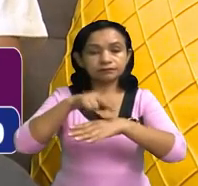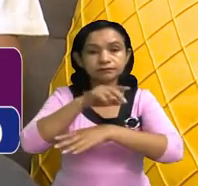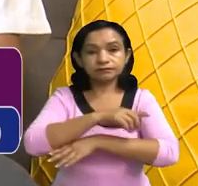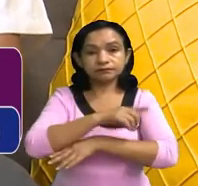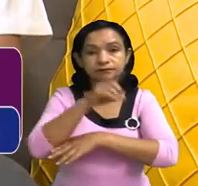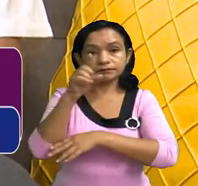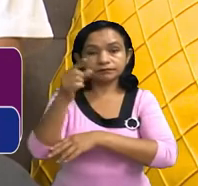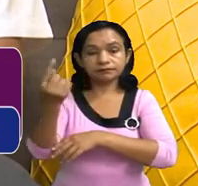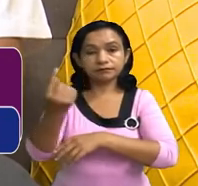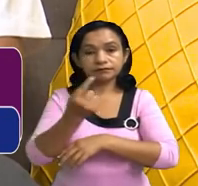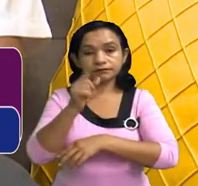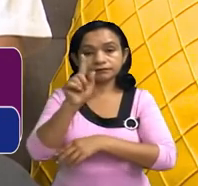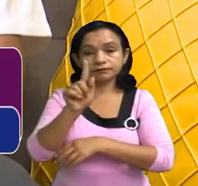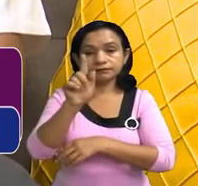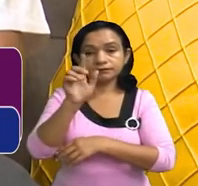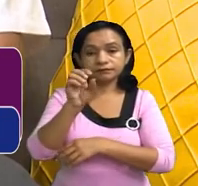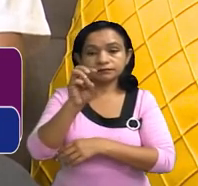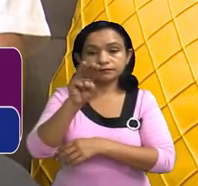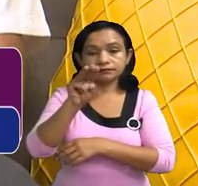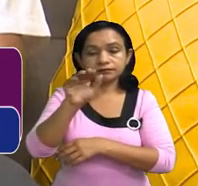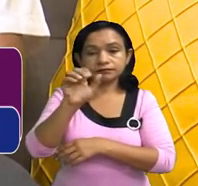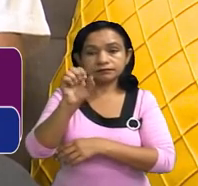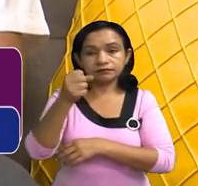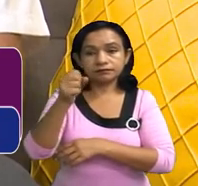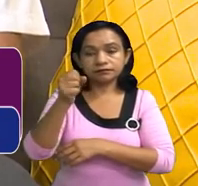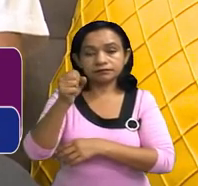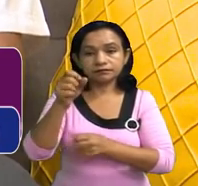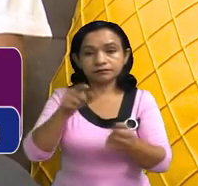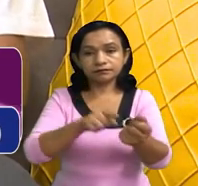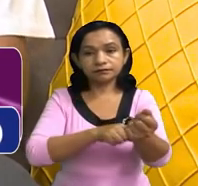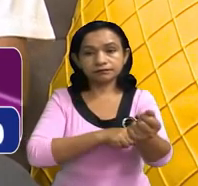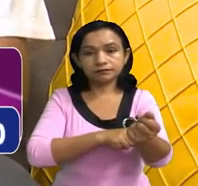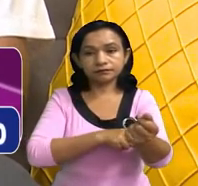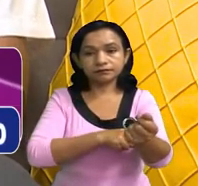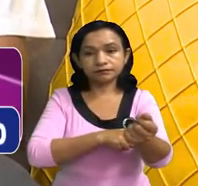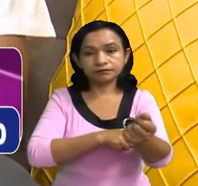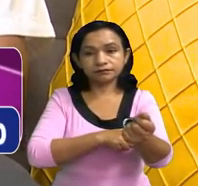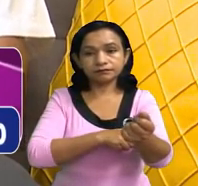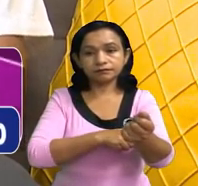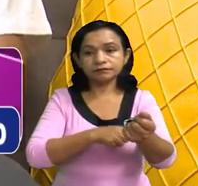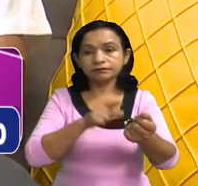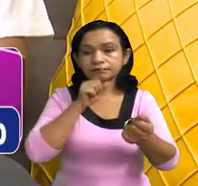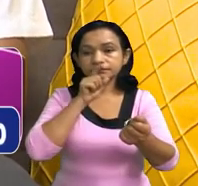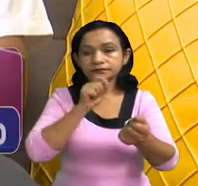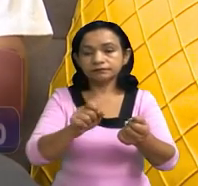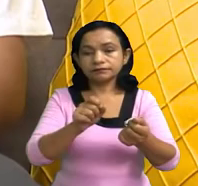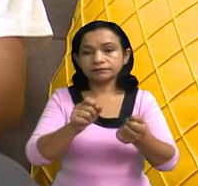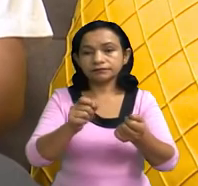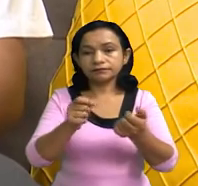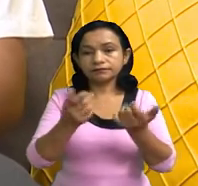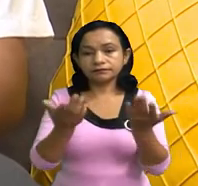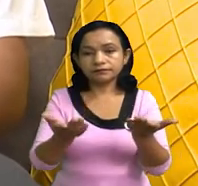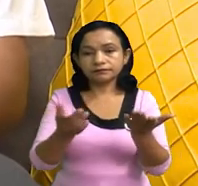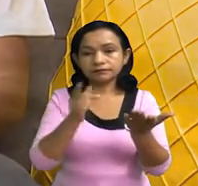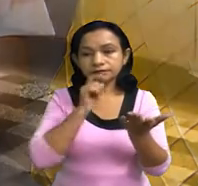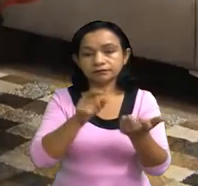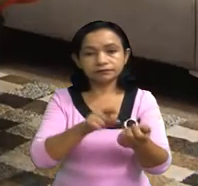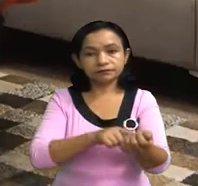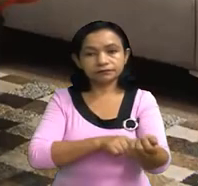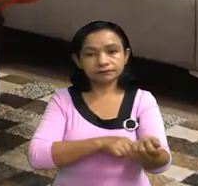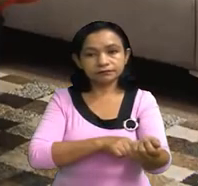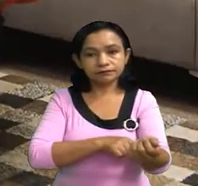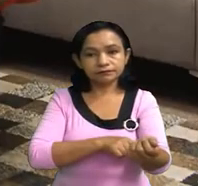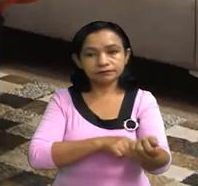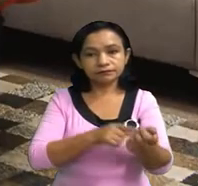nosotros, don Tomás Valdés, el hermano integrante de la comunidad cristiana San Pablo Apóstol. Me encanta que me haya dicho hermano,